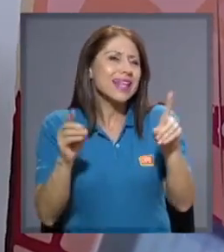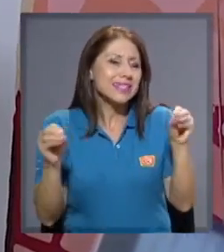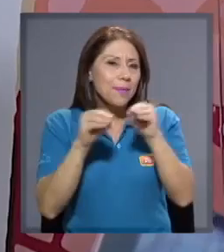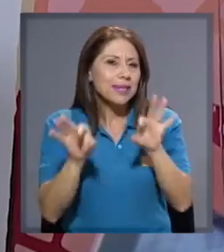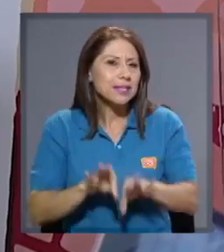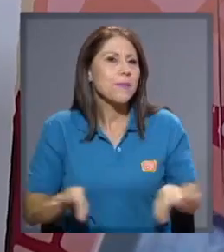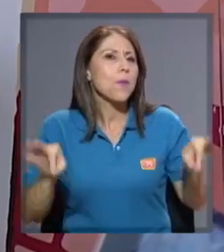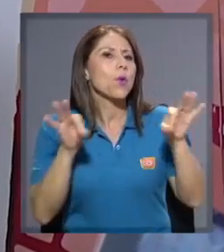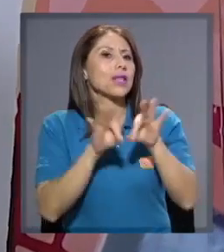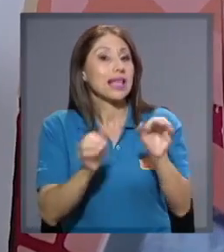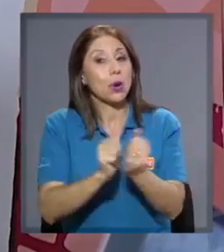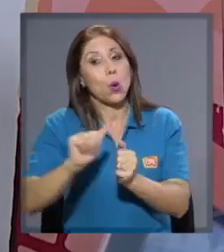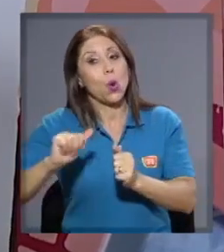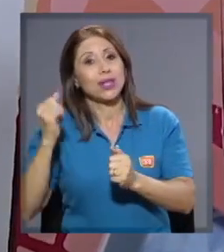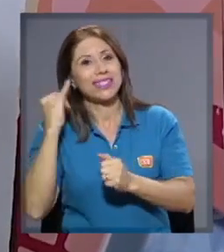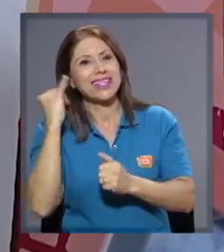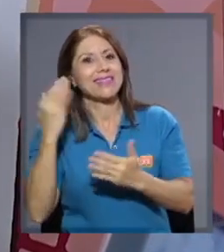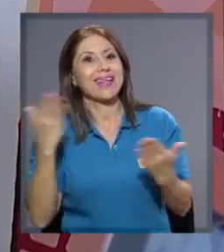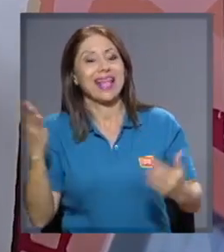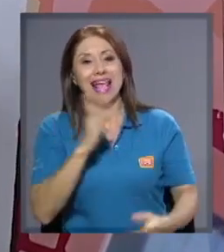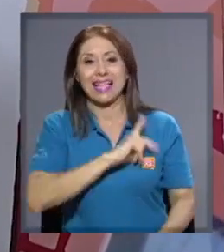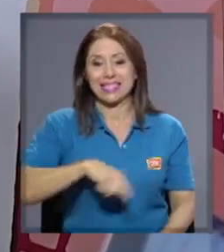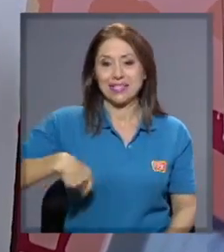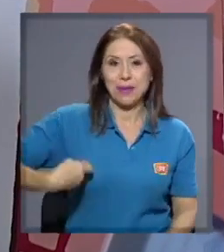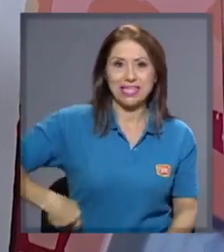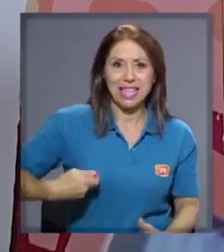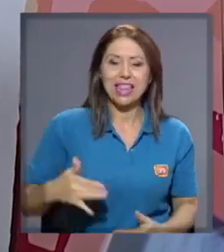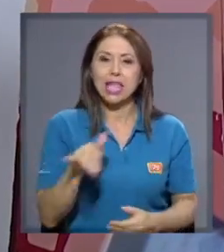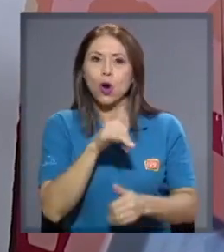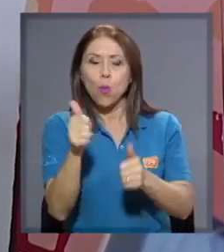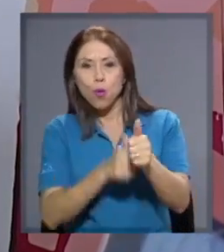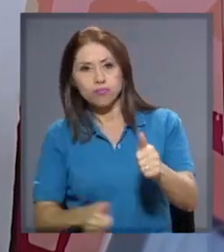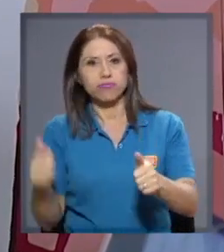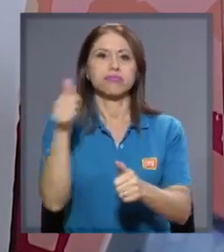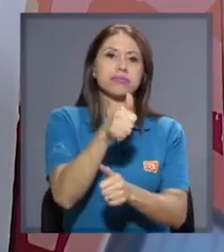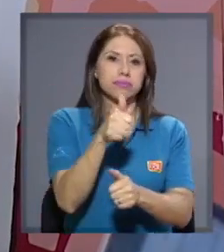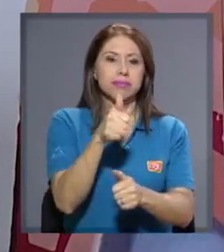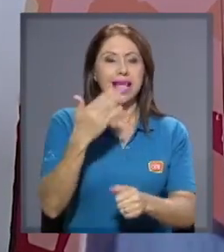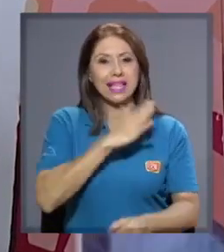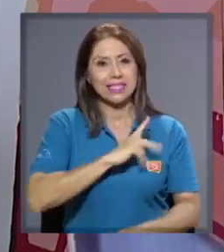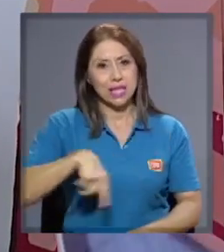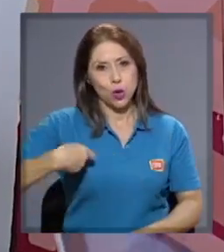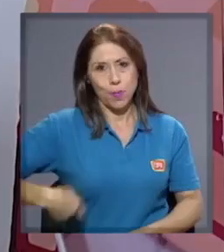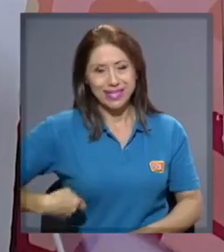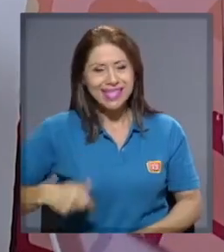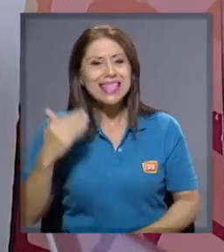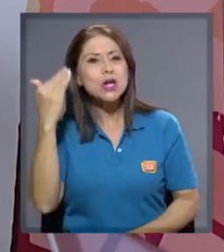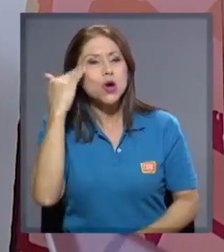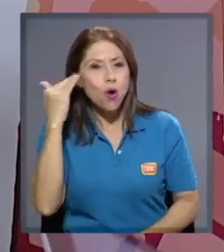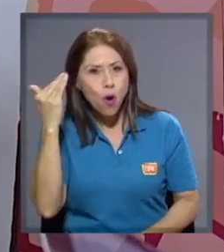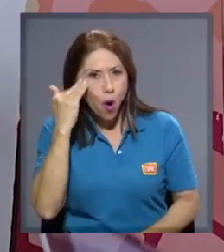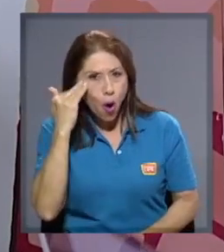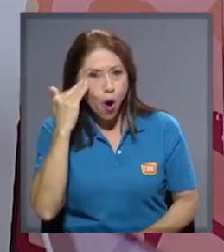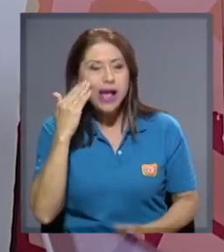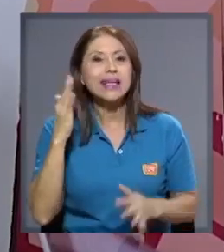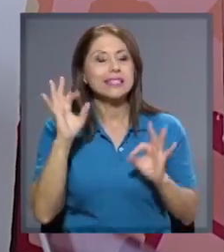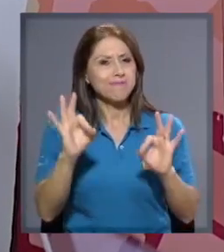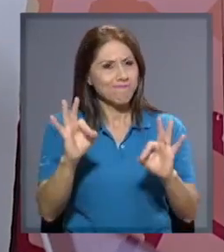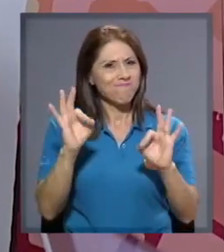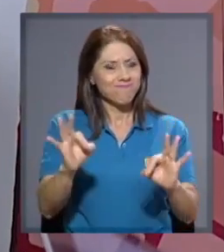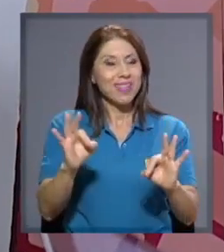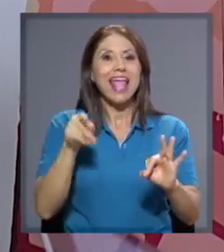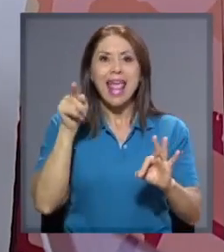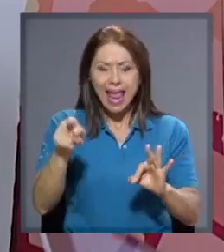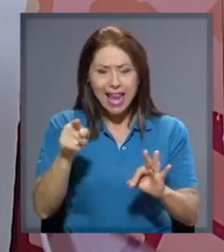que tiene es que tiene al señor presidente como cabeza de esta iniciativa el señor presidente conoce sabe y está